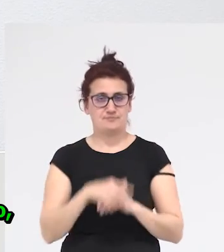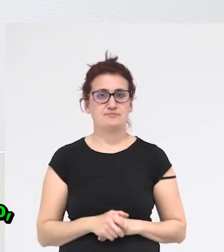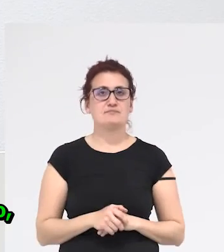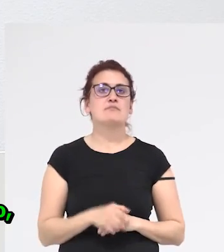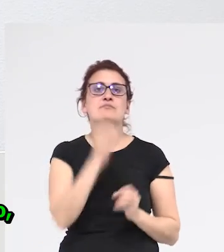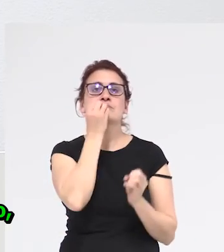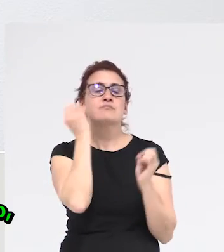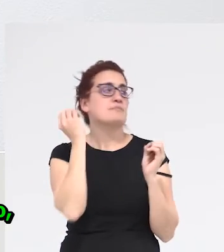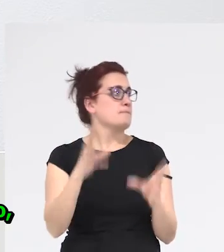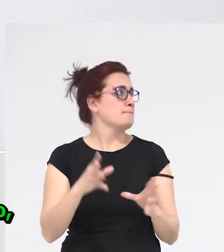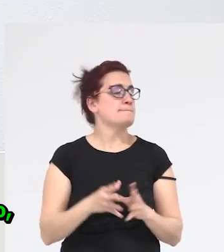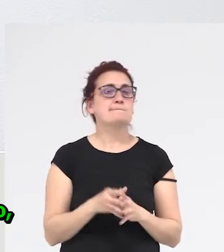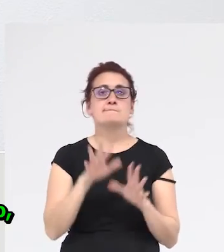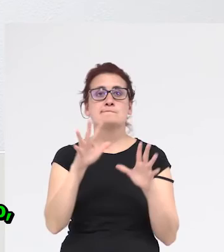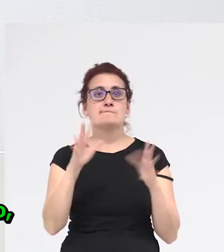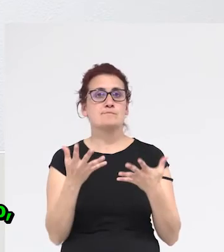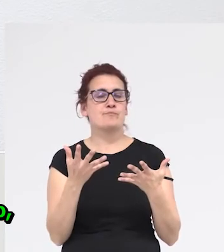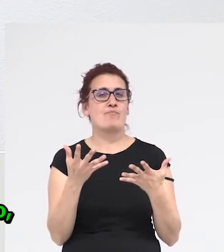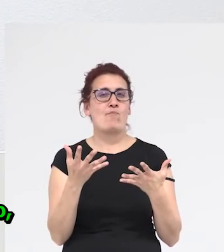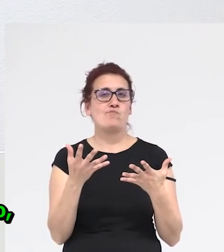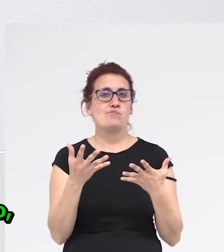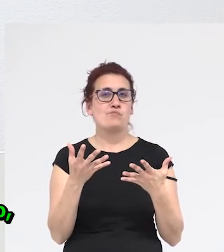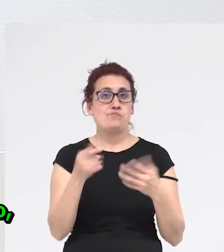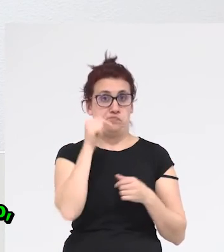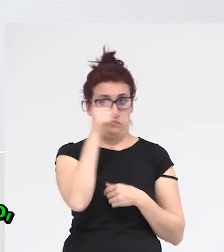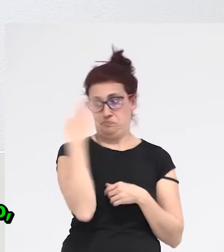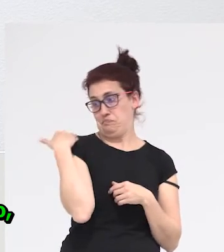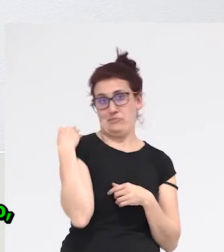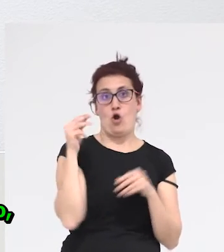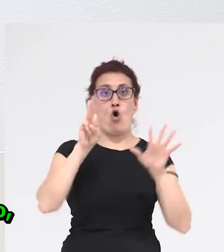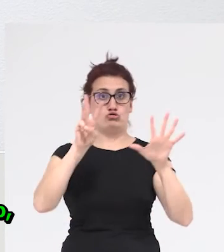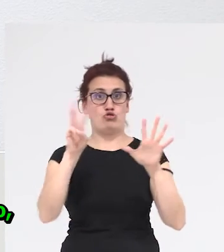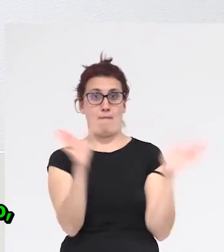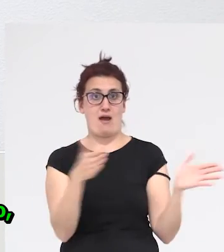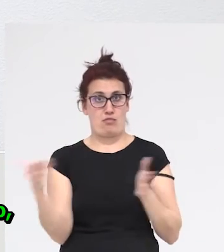Bien, entonces, dado esto, el 8 de marzo,